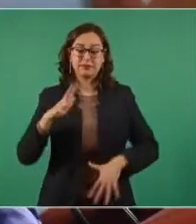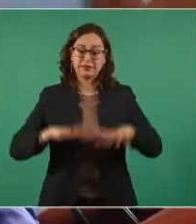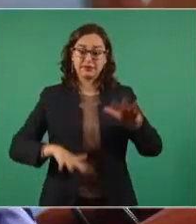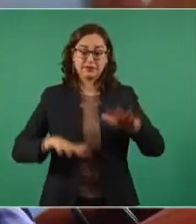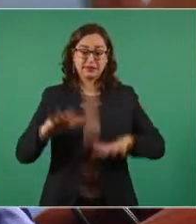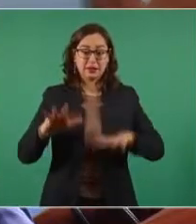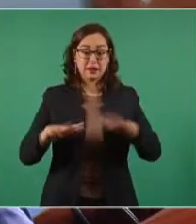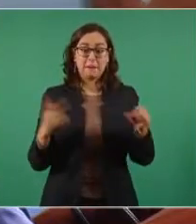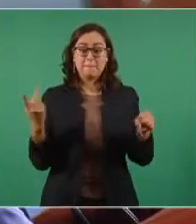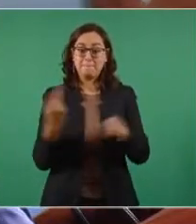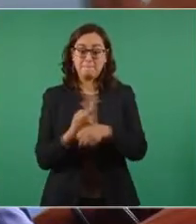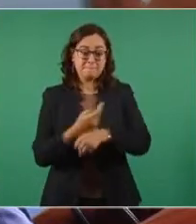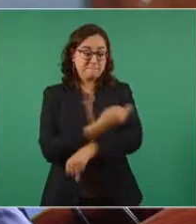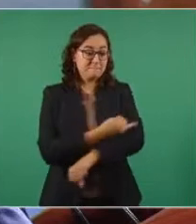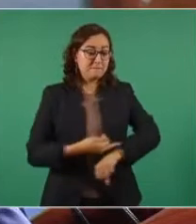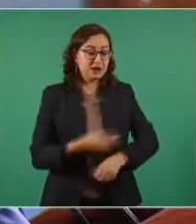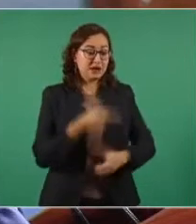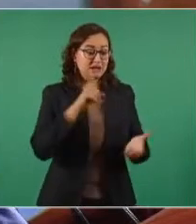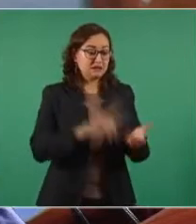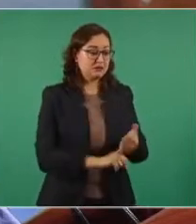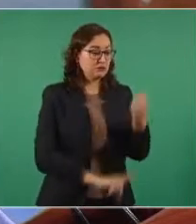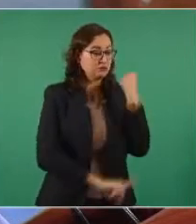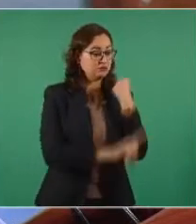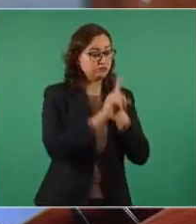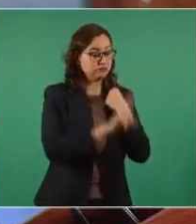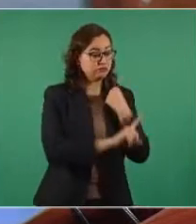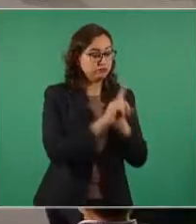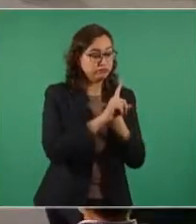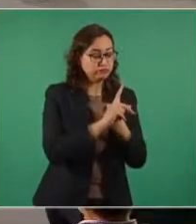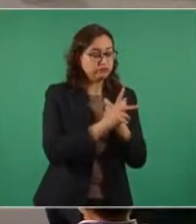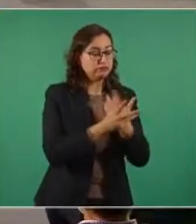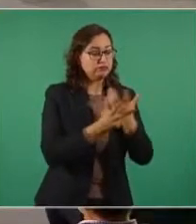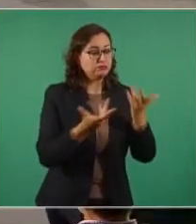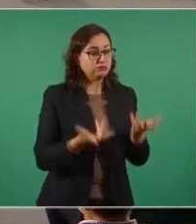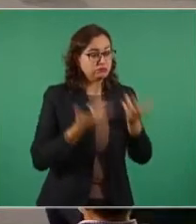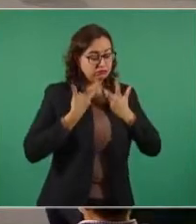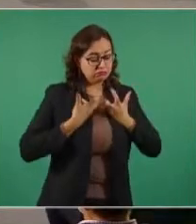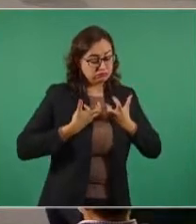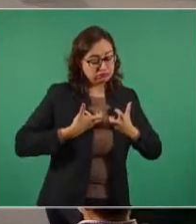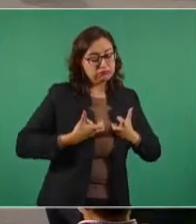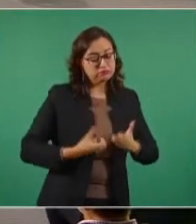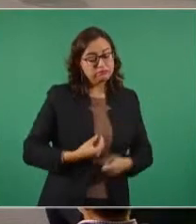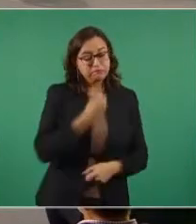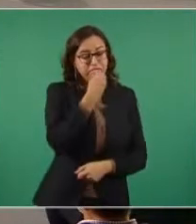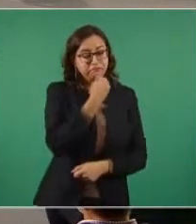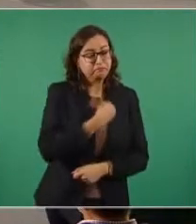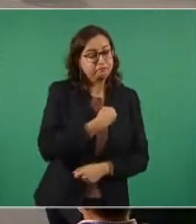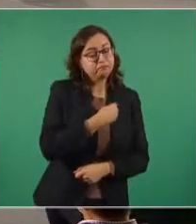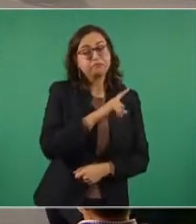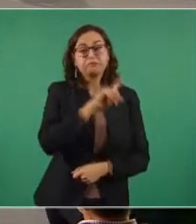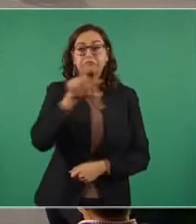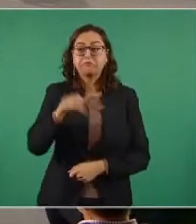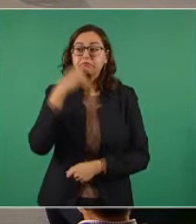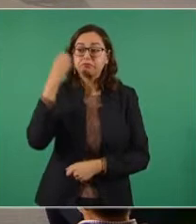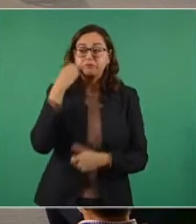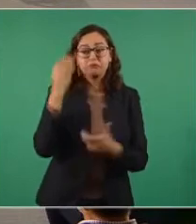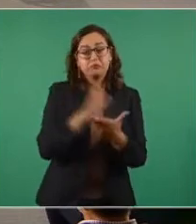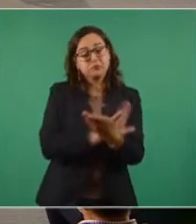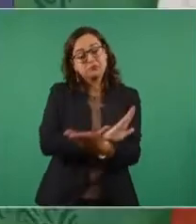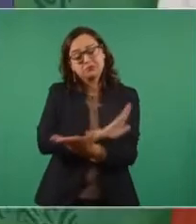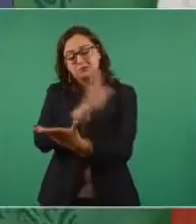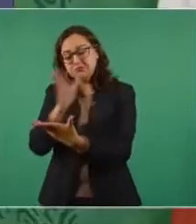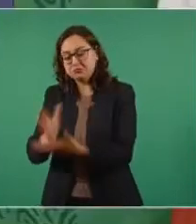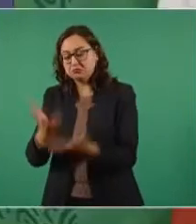en las familias y se llega a triste a la escuela pero ahí se cuenta lo